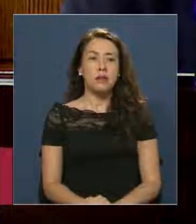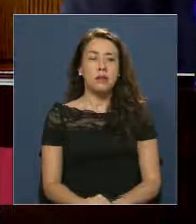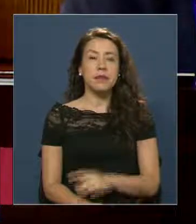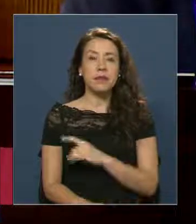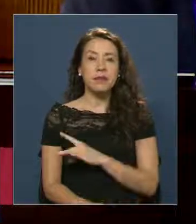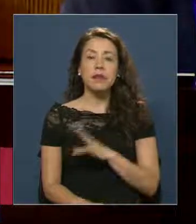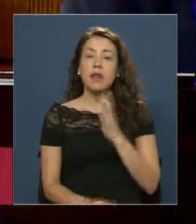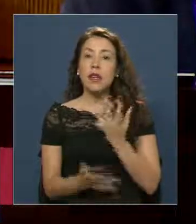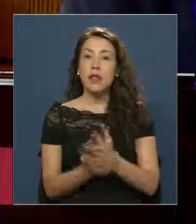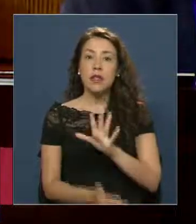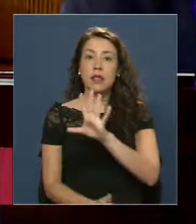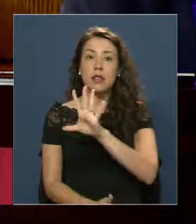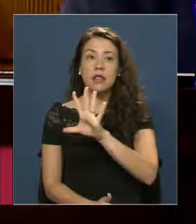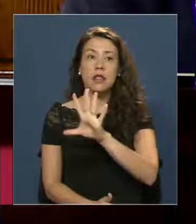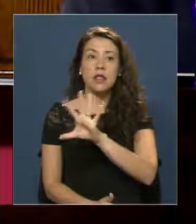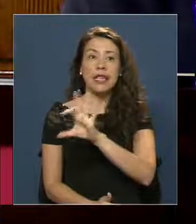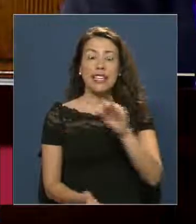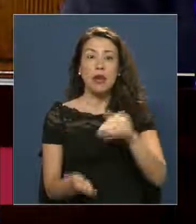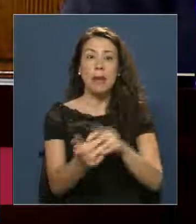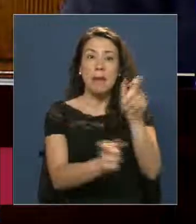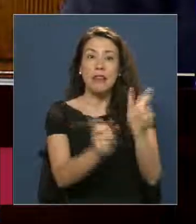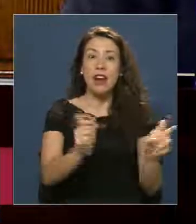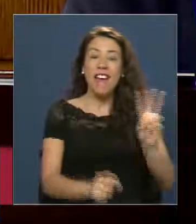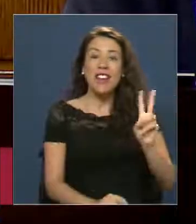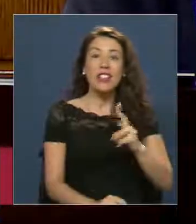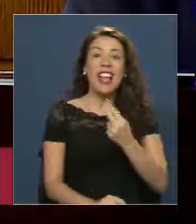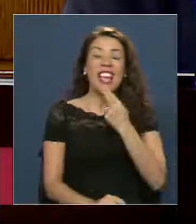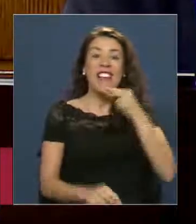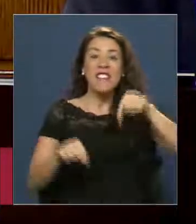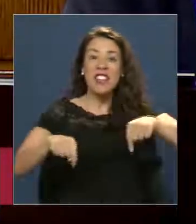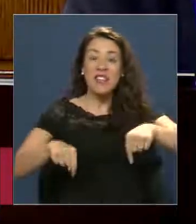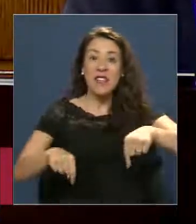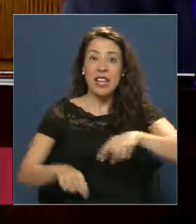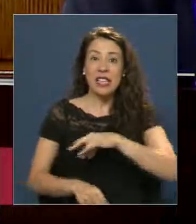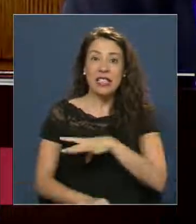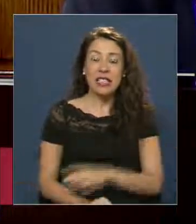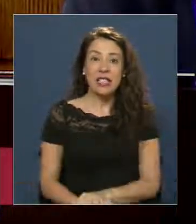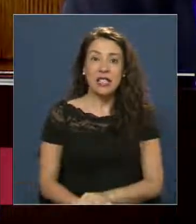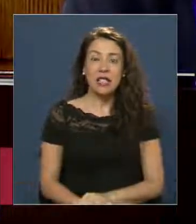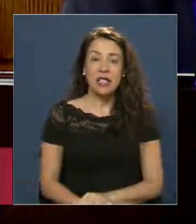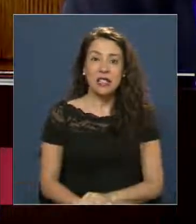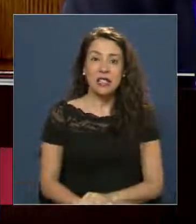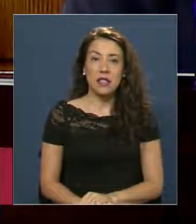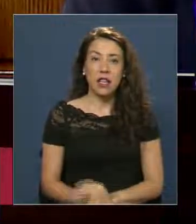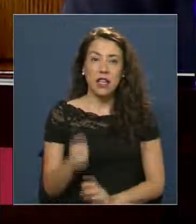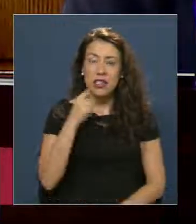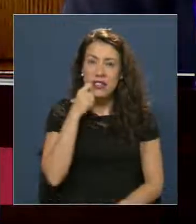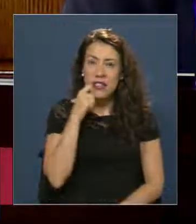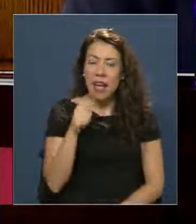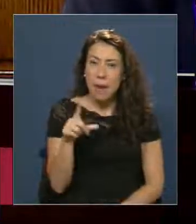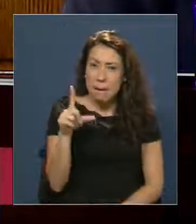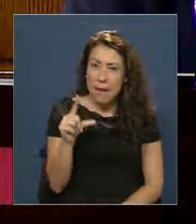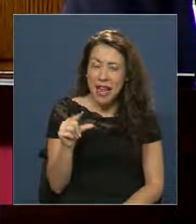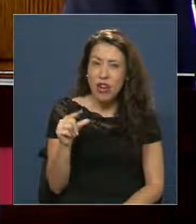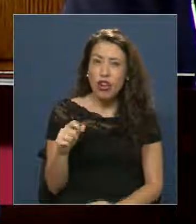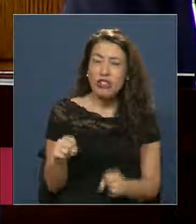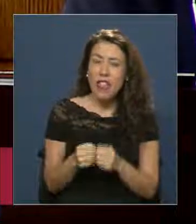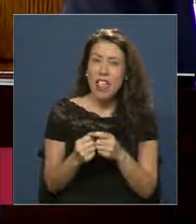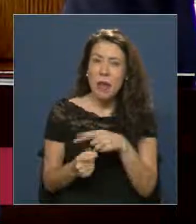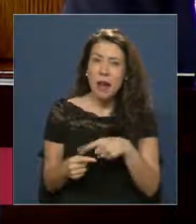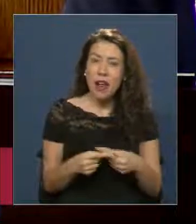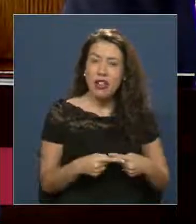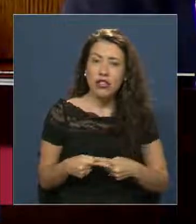Chile tiene 500.000 venezolanos avecindados en nuestra sociedad. ¿Es acaso menos dañino para nuestra